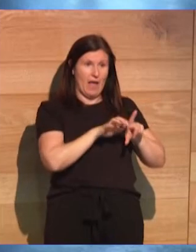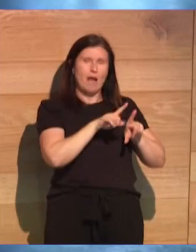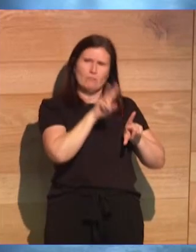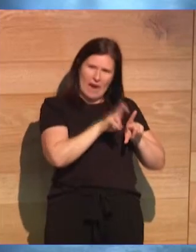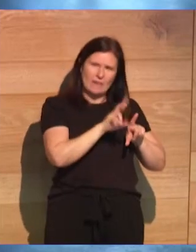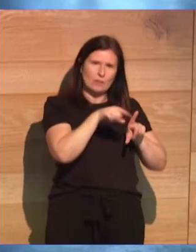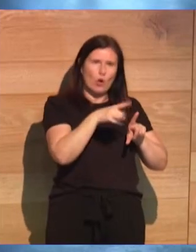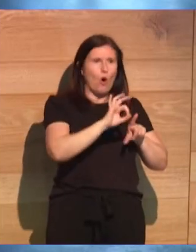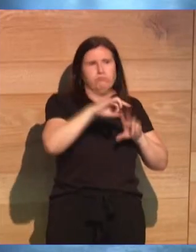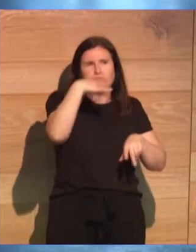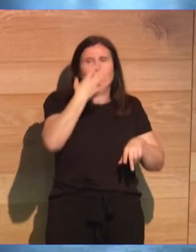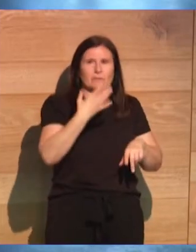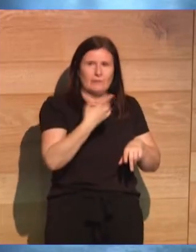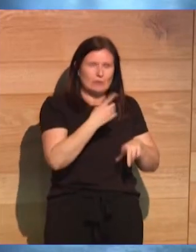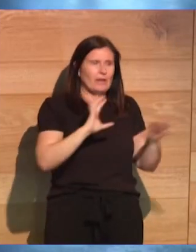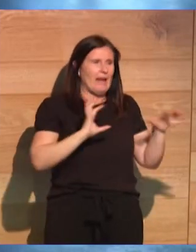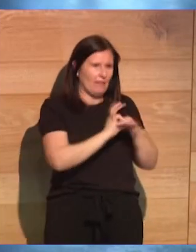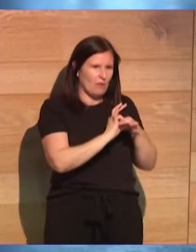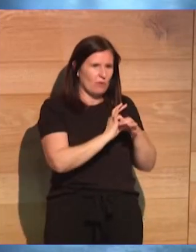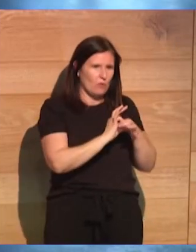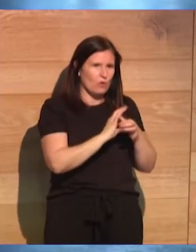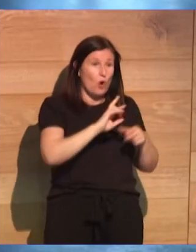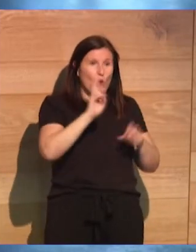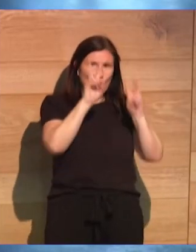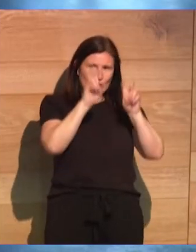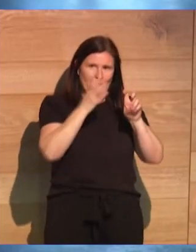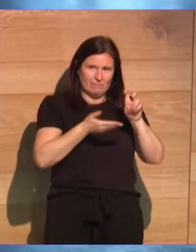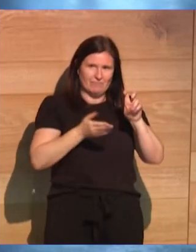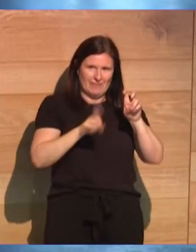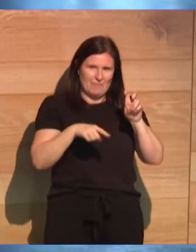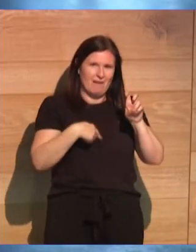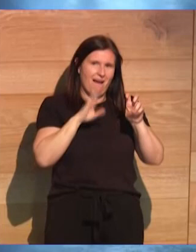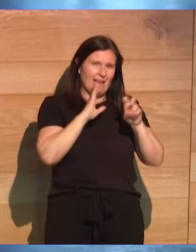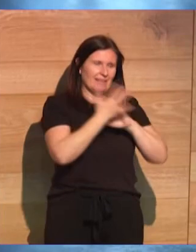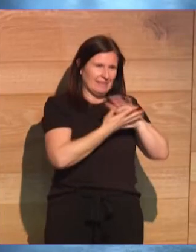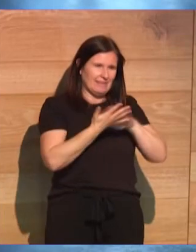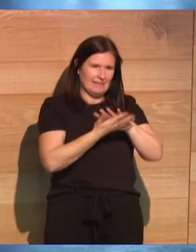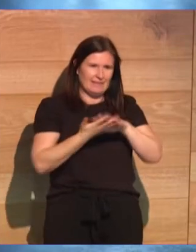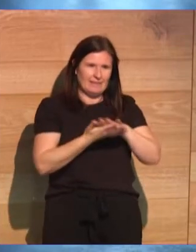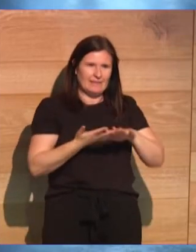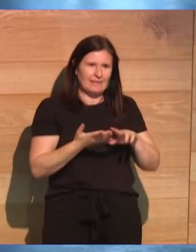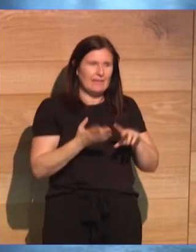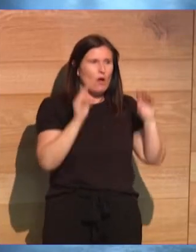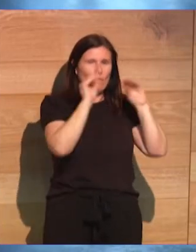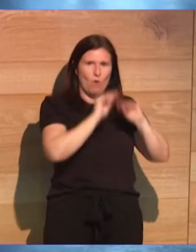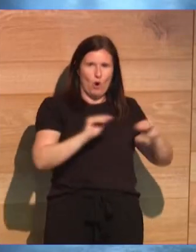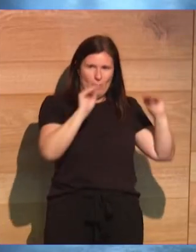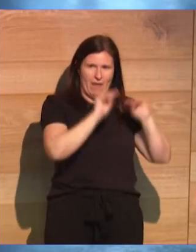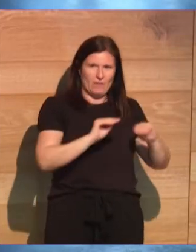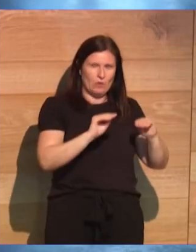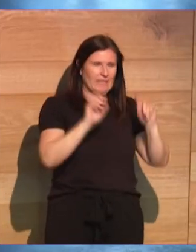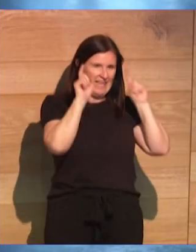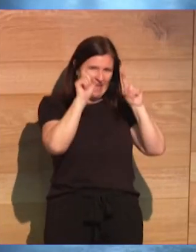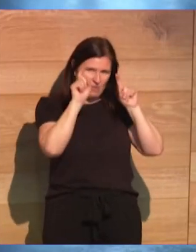inventar, yo creo que conecta muy bien con otro gran tema que habíais anunciado anteriormente, que es la formación, la